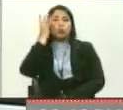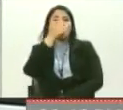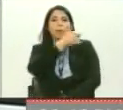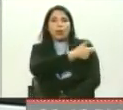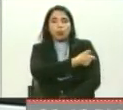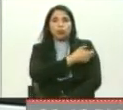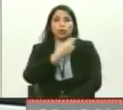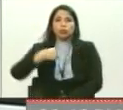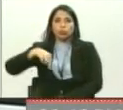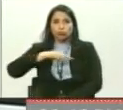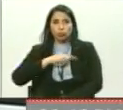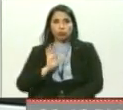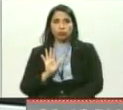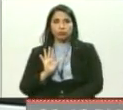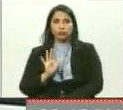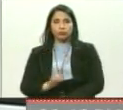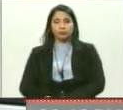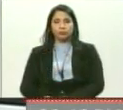Nosotros estamos